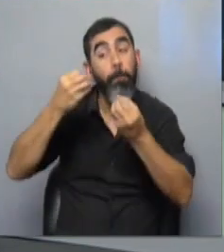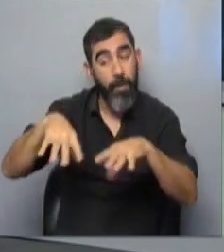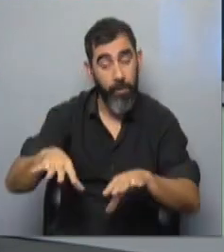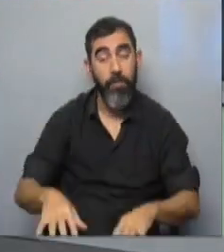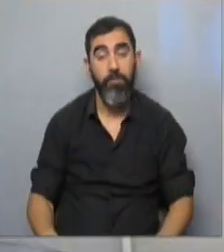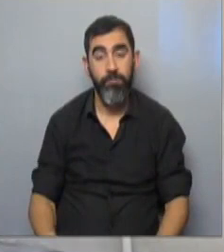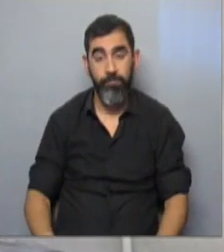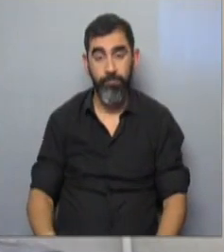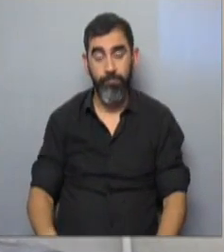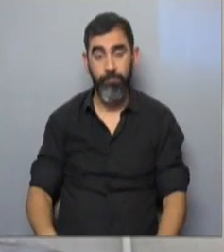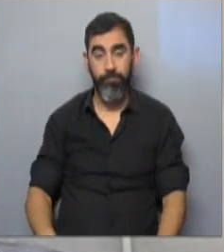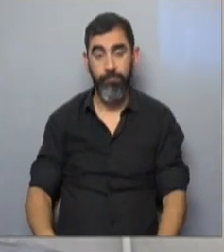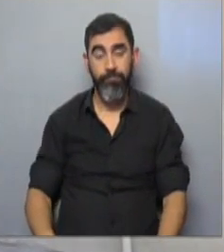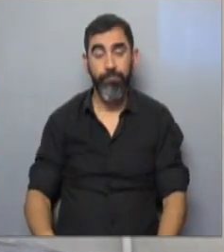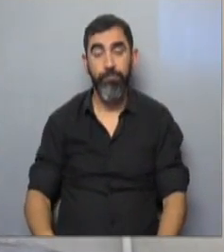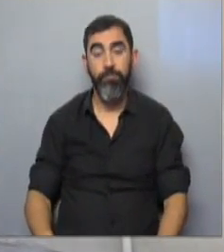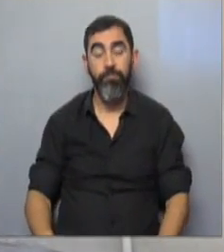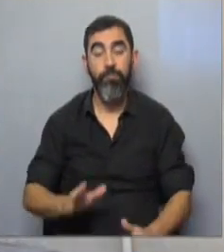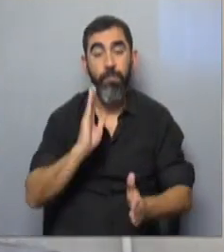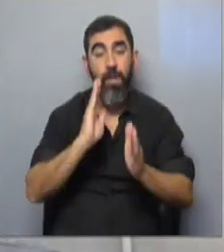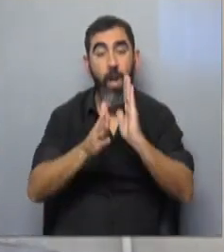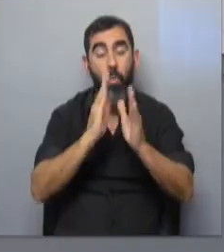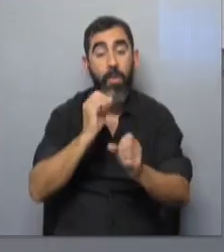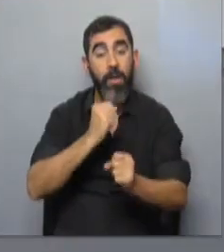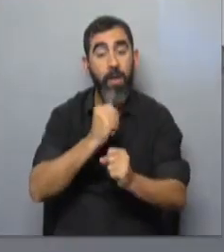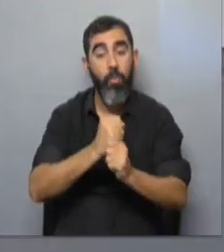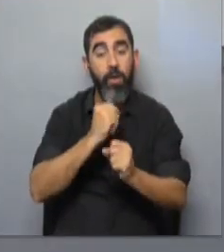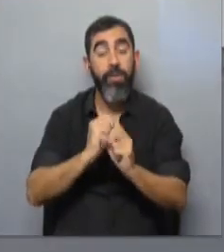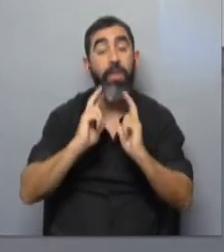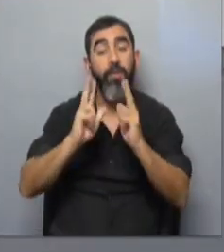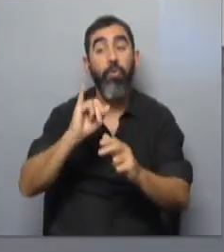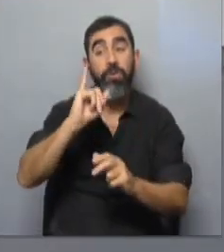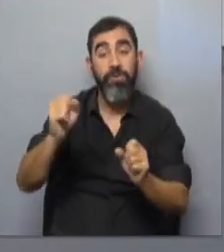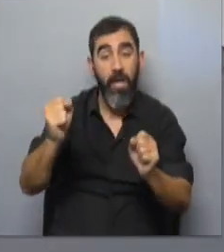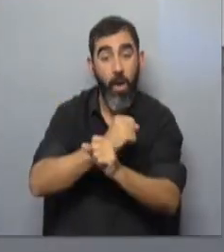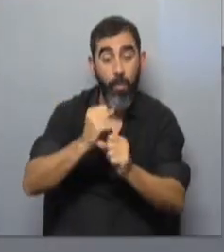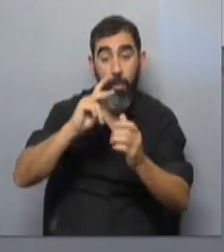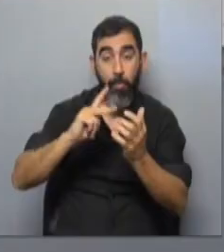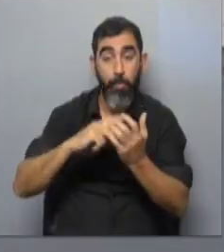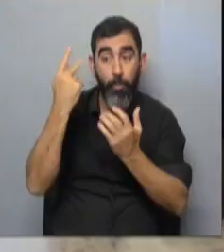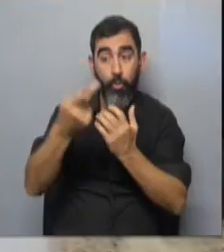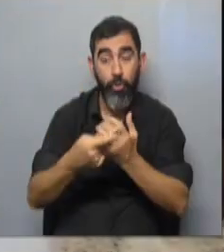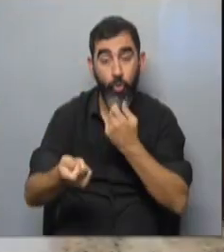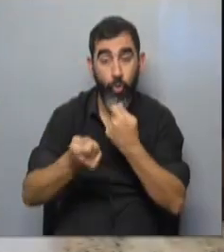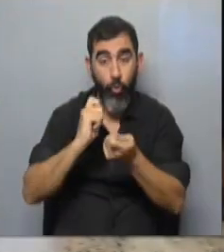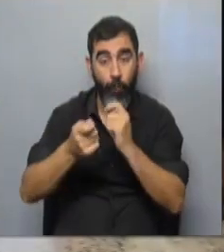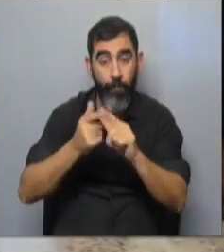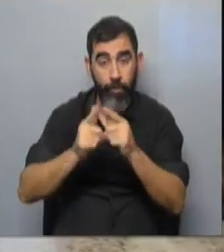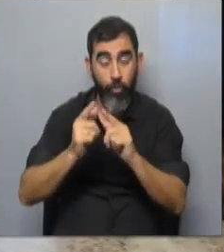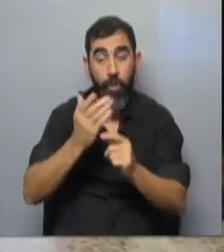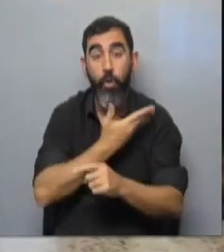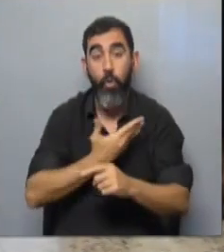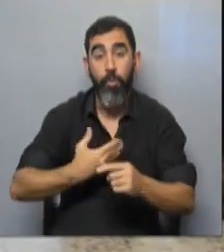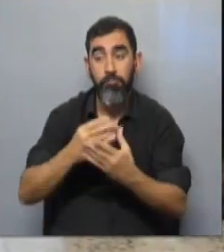perderlos. La abogada laboralista Graciela Giuzio dijo que si se aprueba el proyecto de negociación colectiva que impulsa el